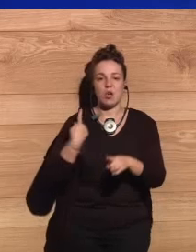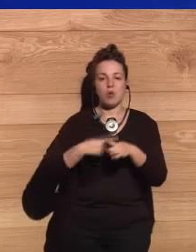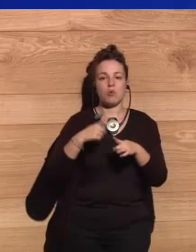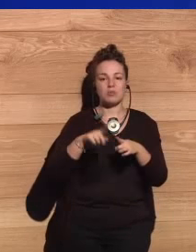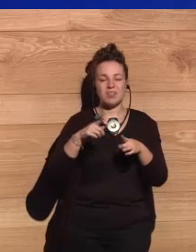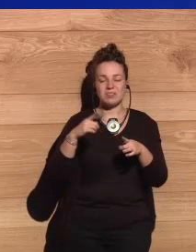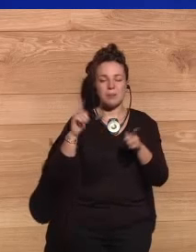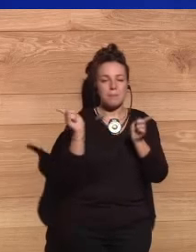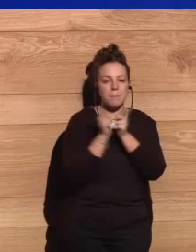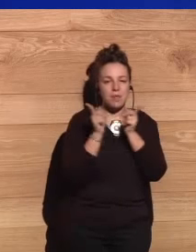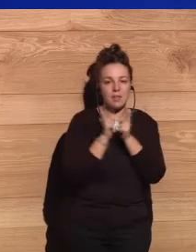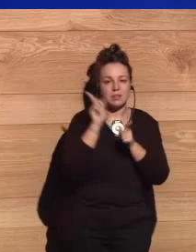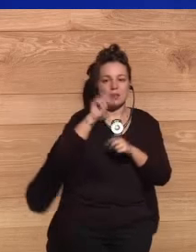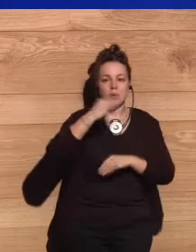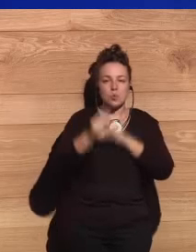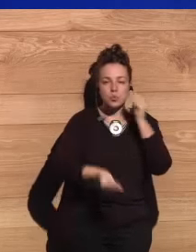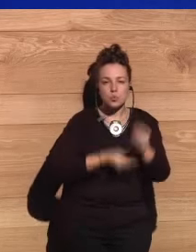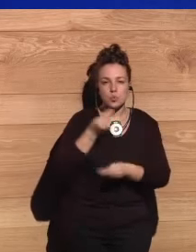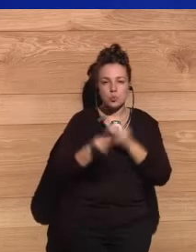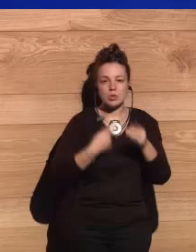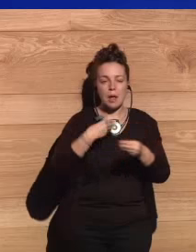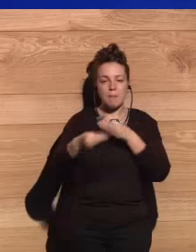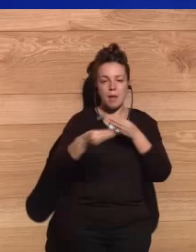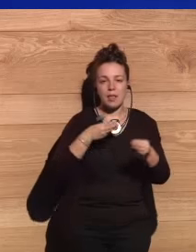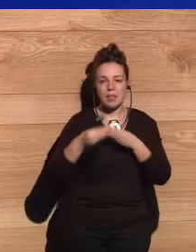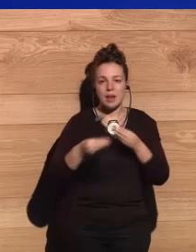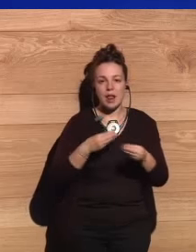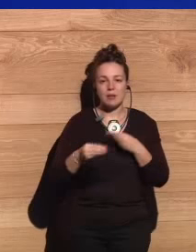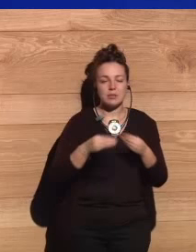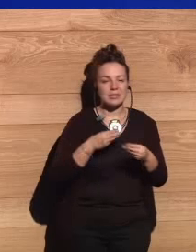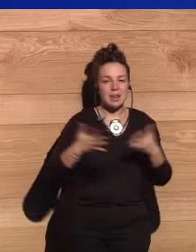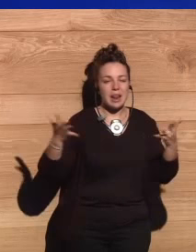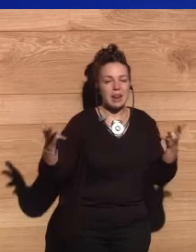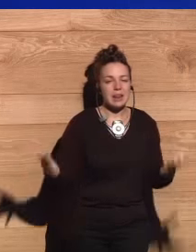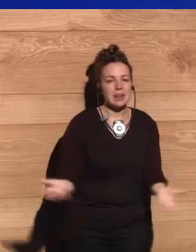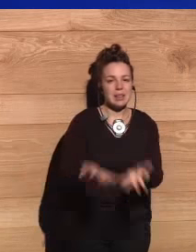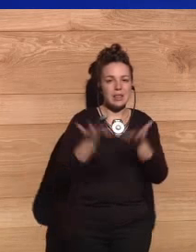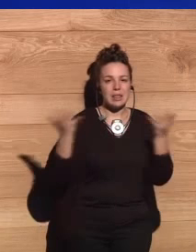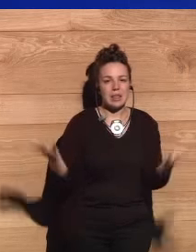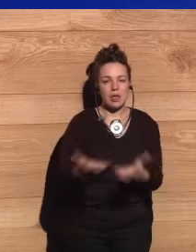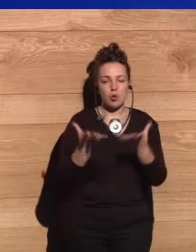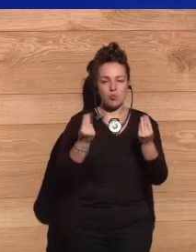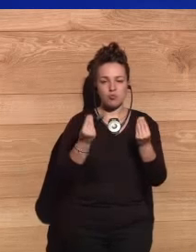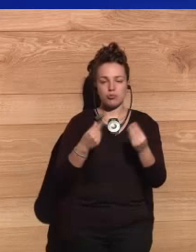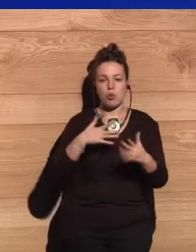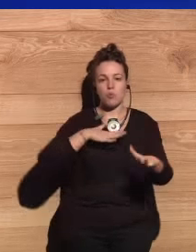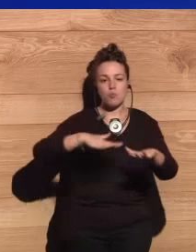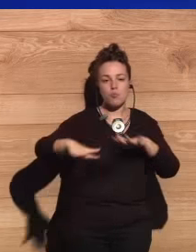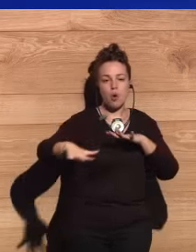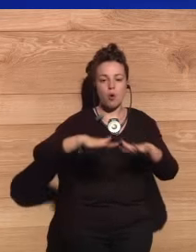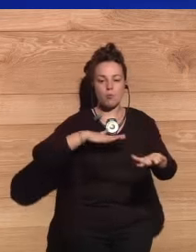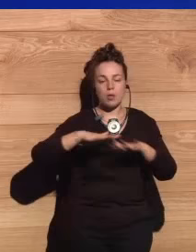infinitamente pequeño y de utilizar materiales ultraligeros